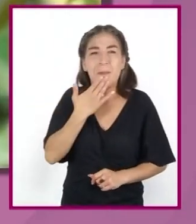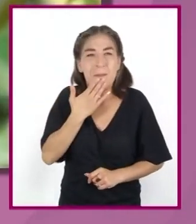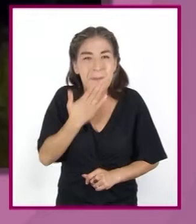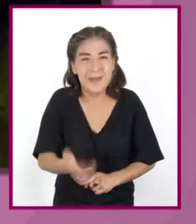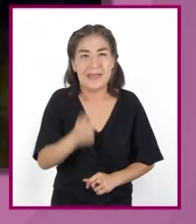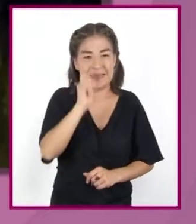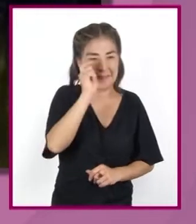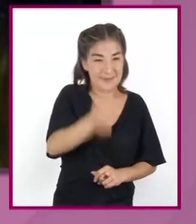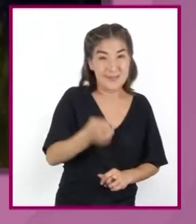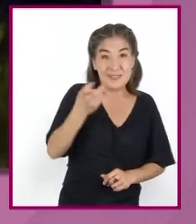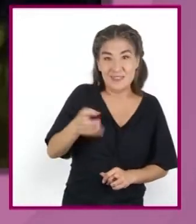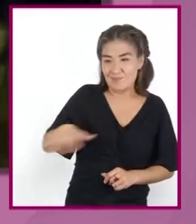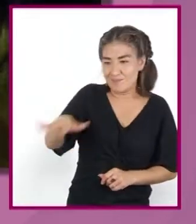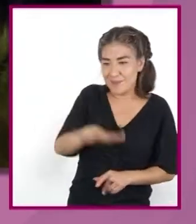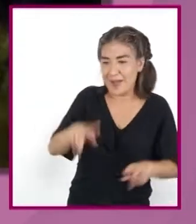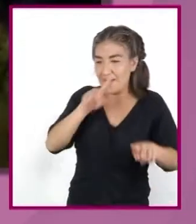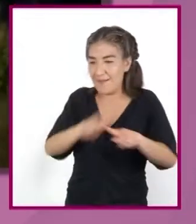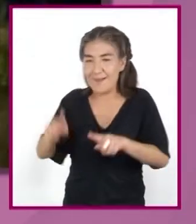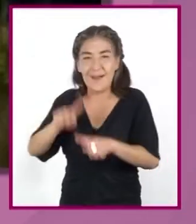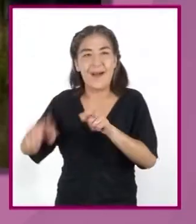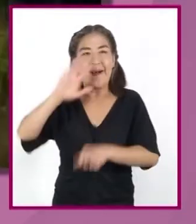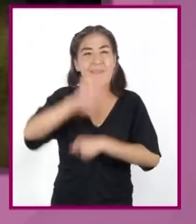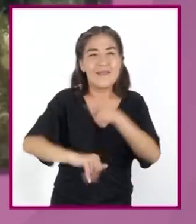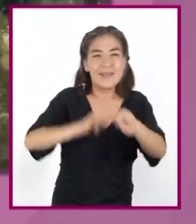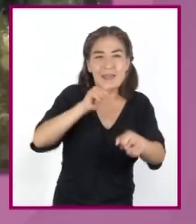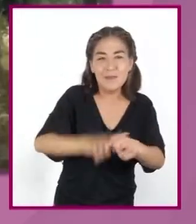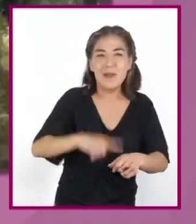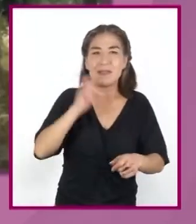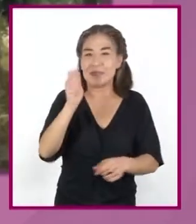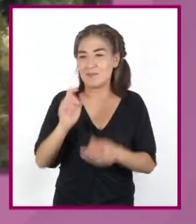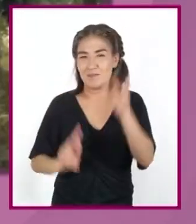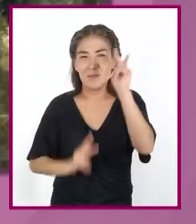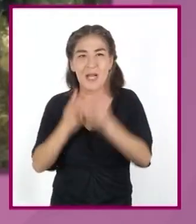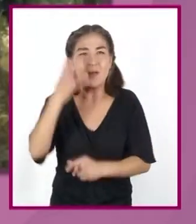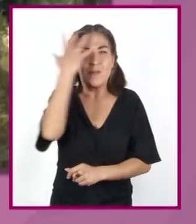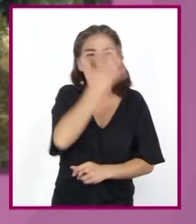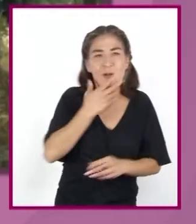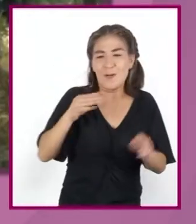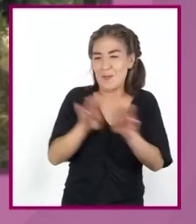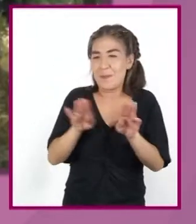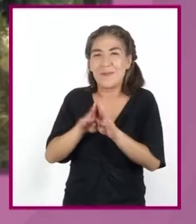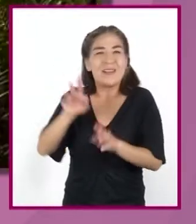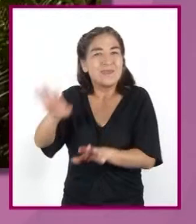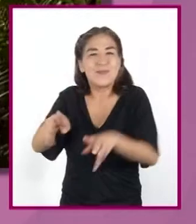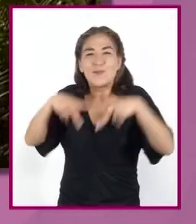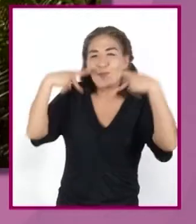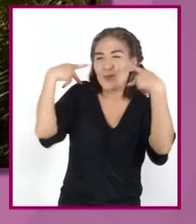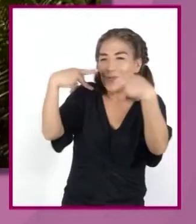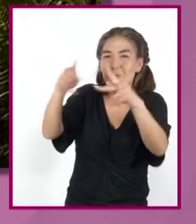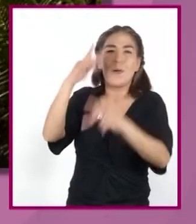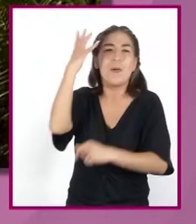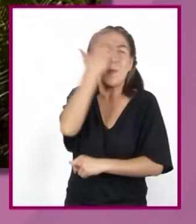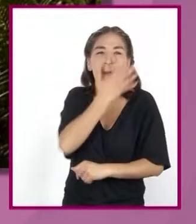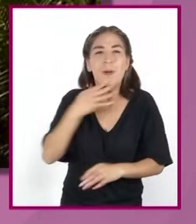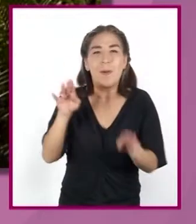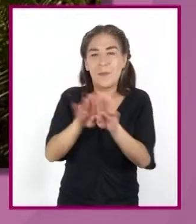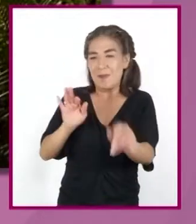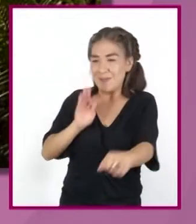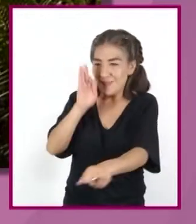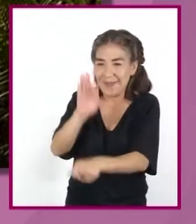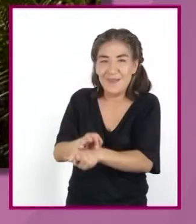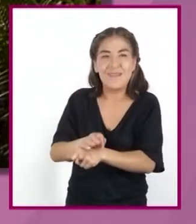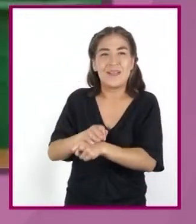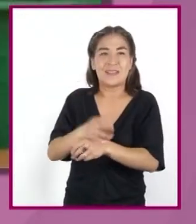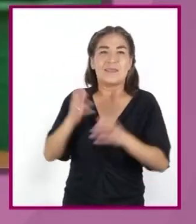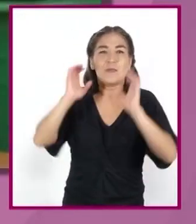esa riqueza con la que contamos es suya, que se la apropie, que la defienda,